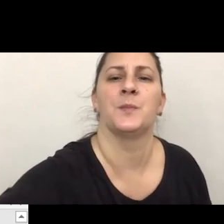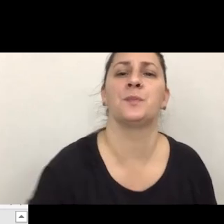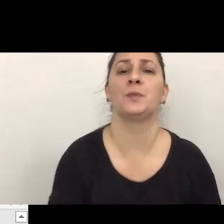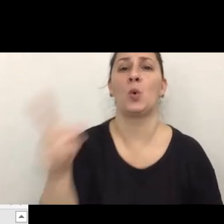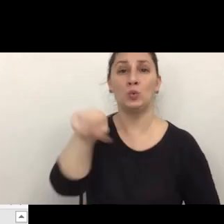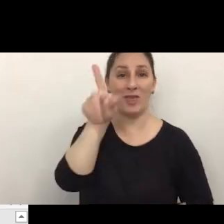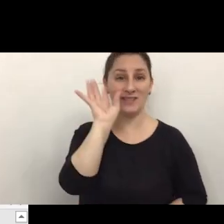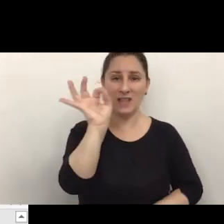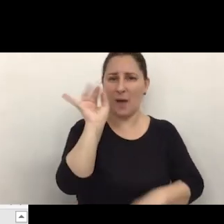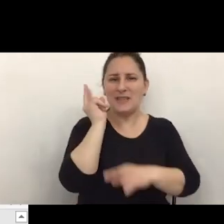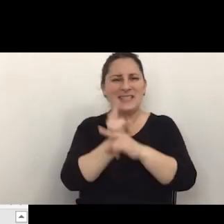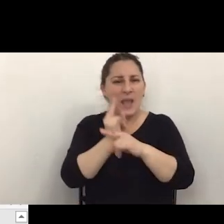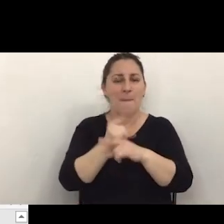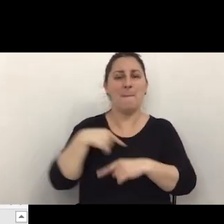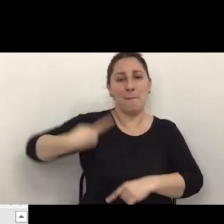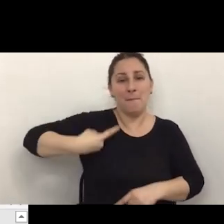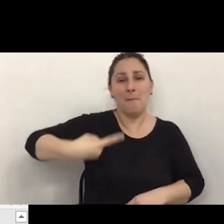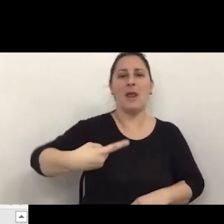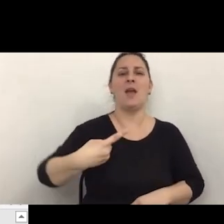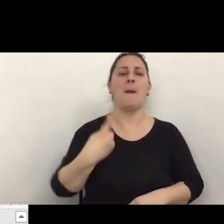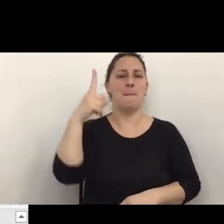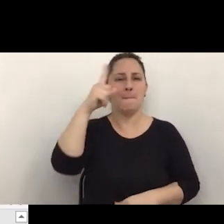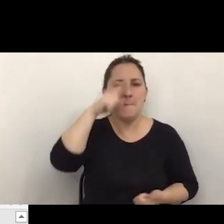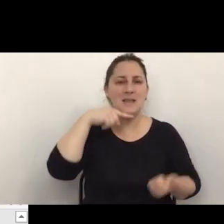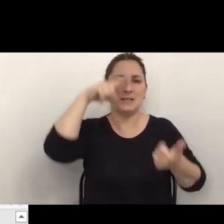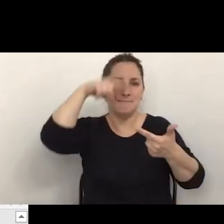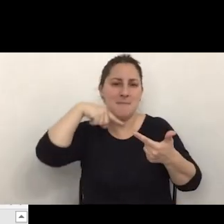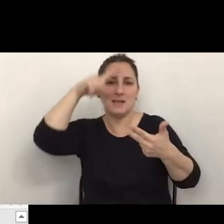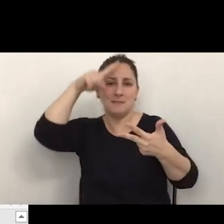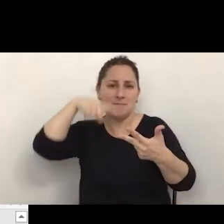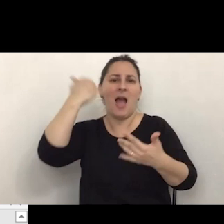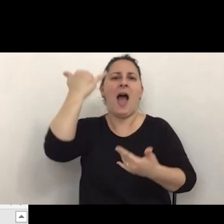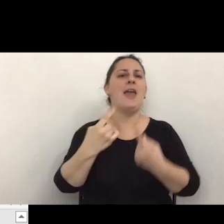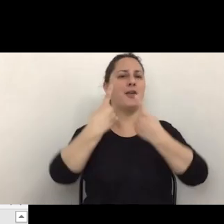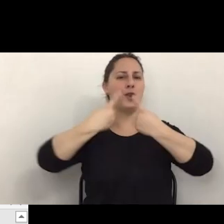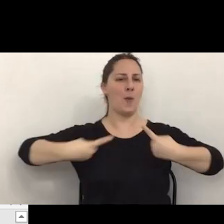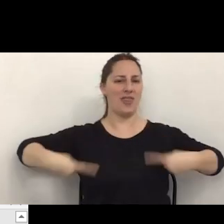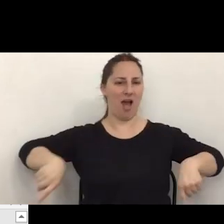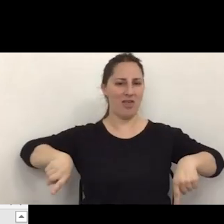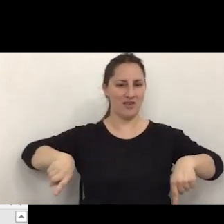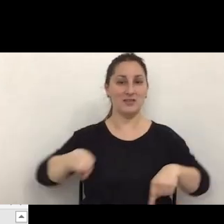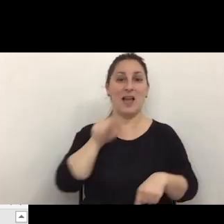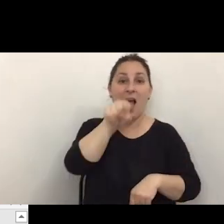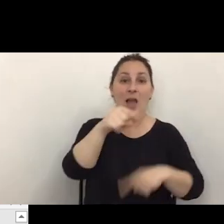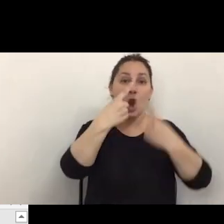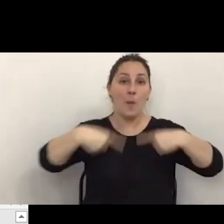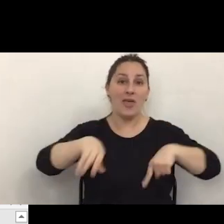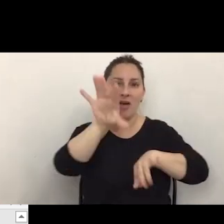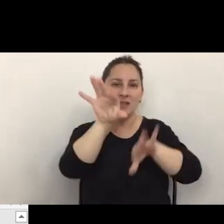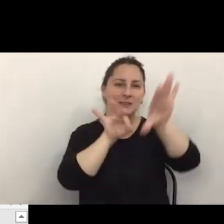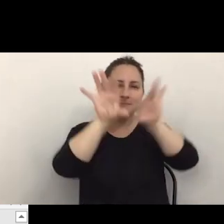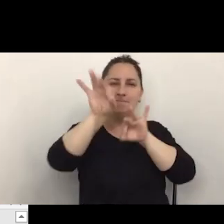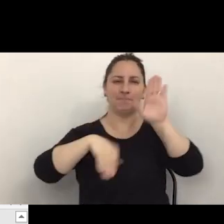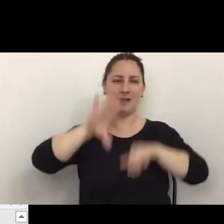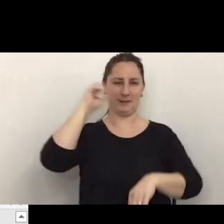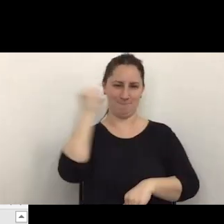usualmente todos los meses tenemos una cantidad de novedades y de las cuales tratamos de extraer las más